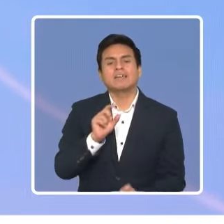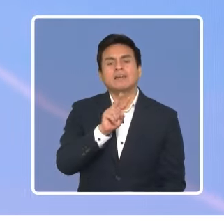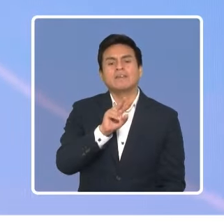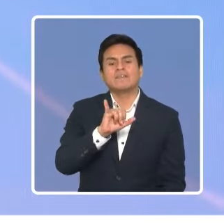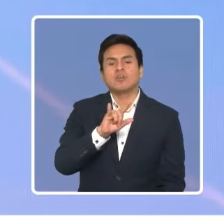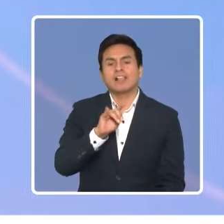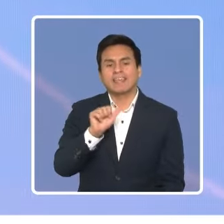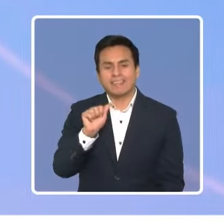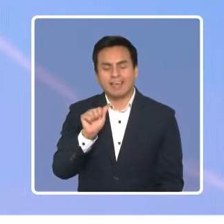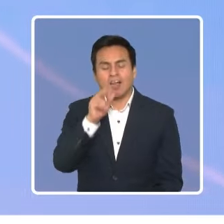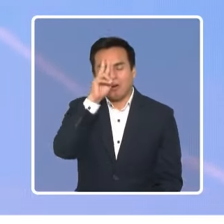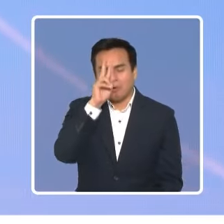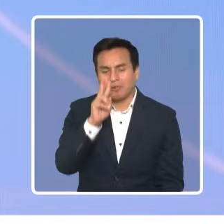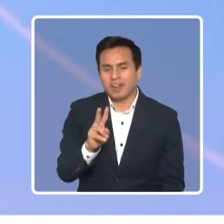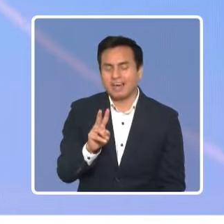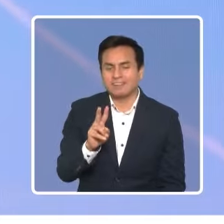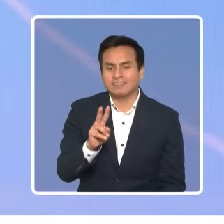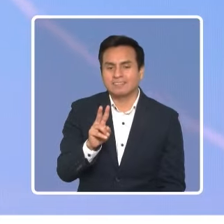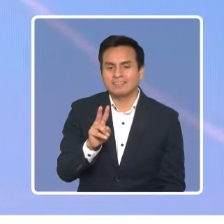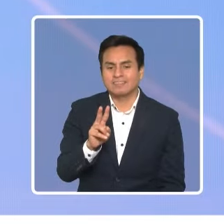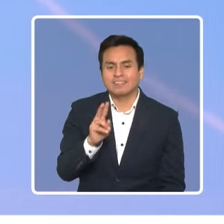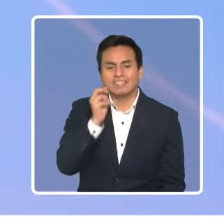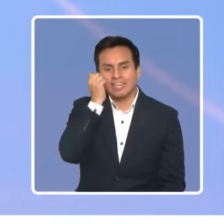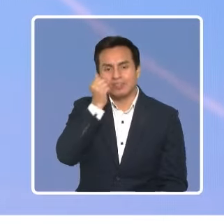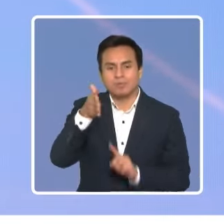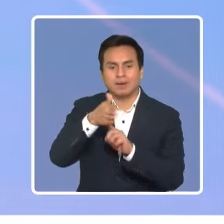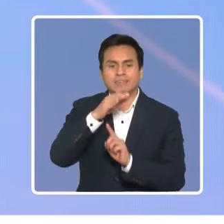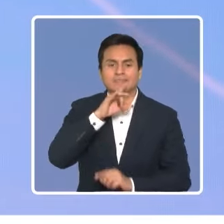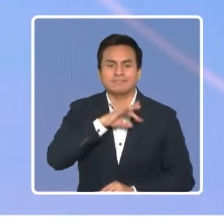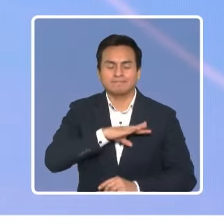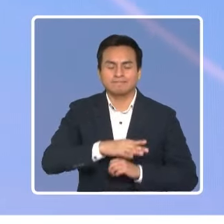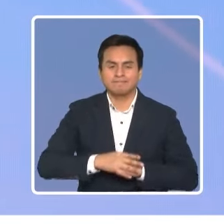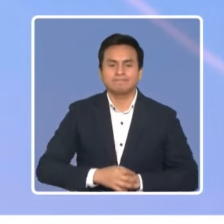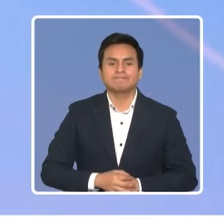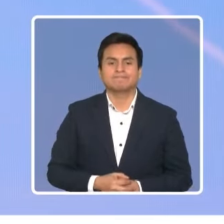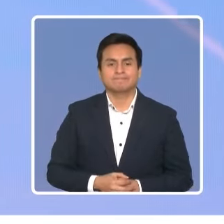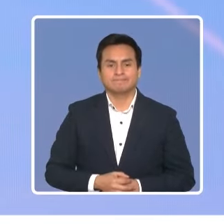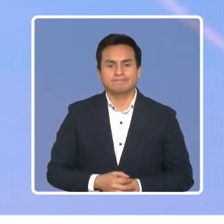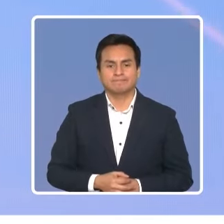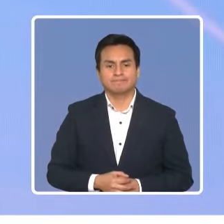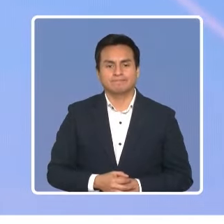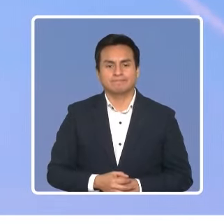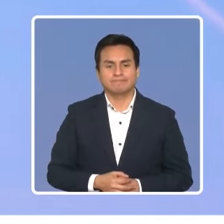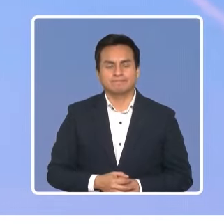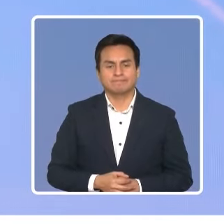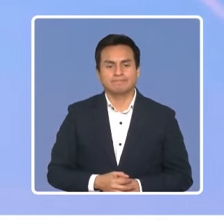violeta para honrar a nuestro querido país.